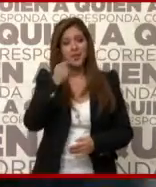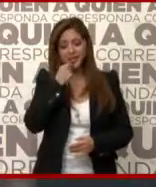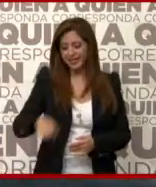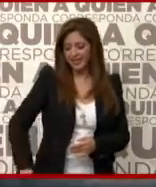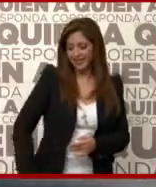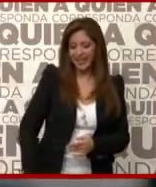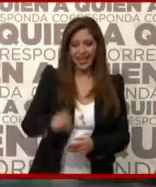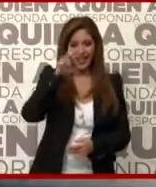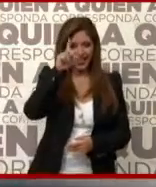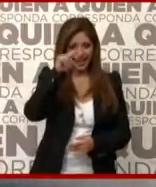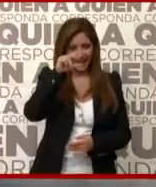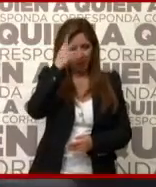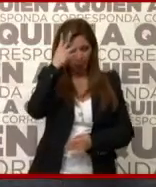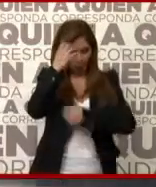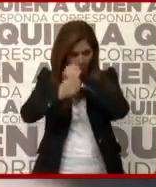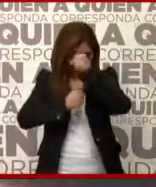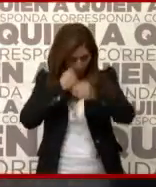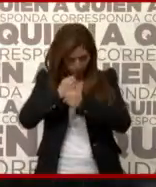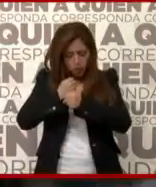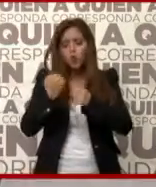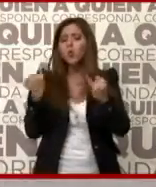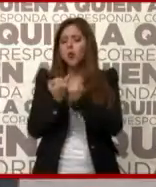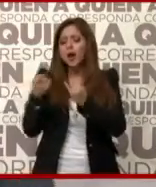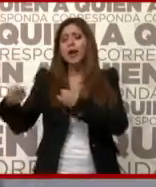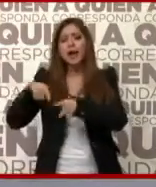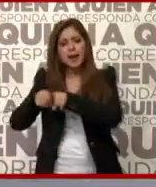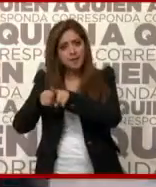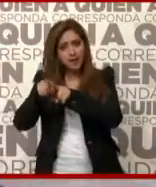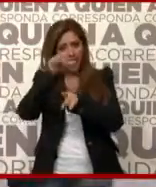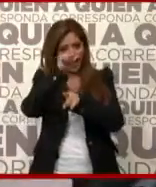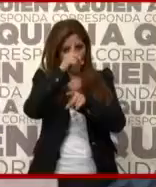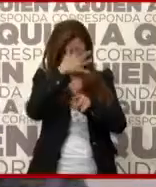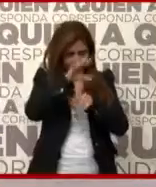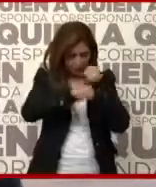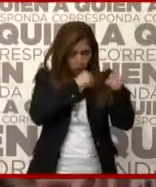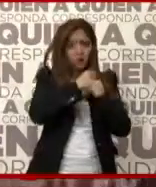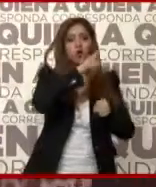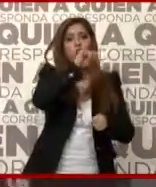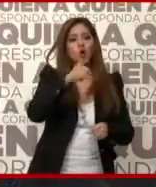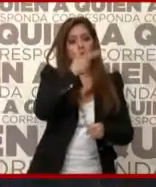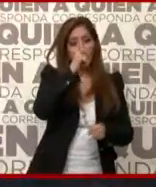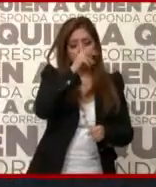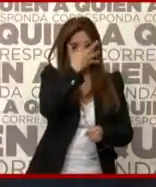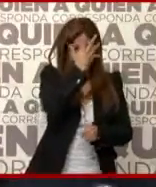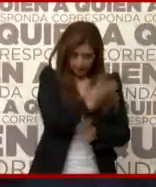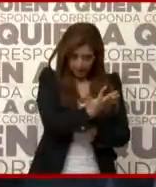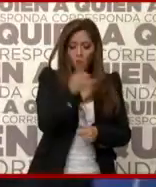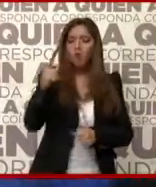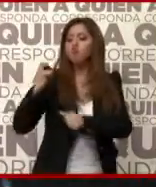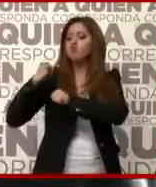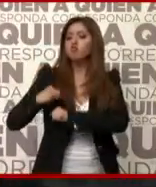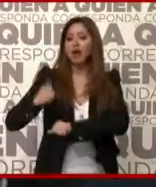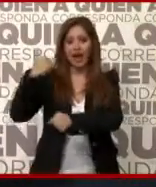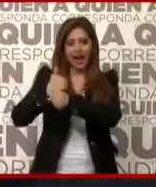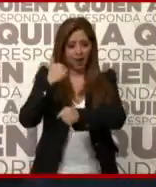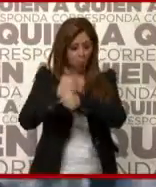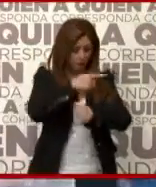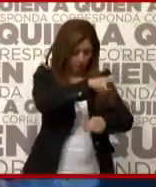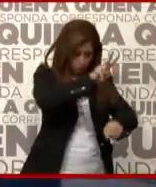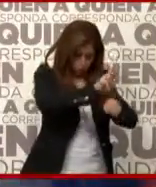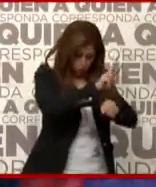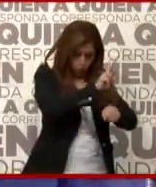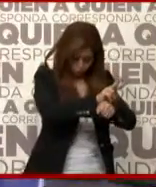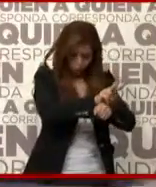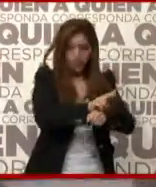de 4 años de edad, quien al igual que sus hermanos Adán de 10 años y Jonathan de 5, se quedaban a cargo de su abuela, quien al perder